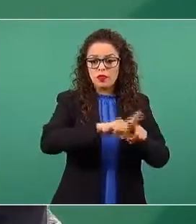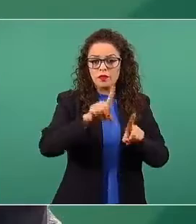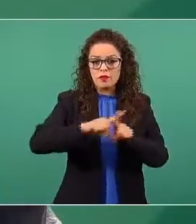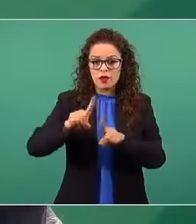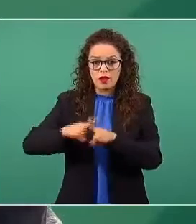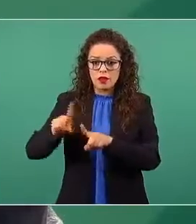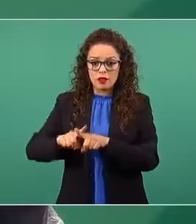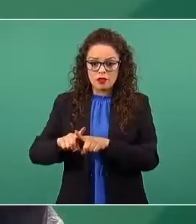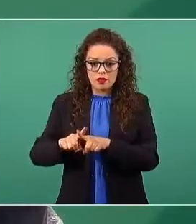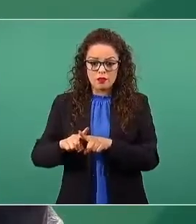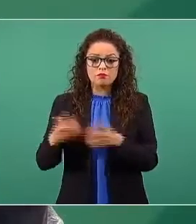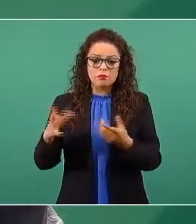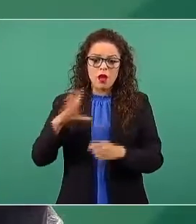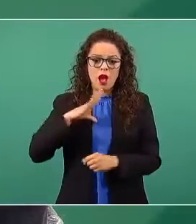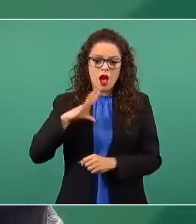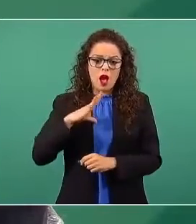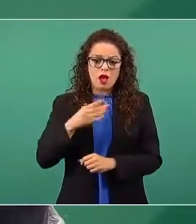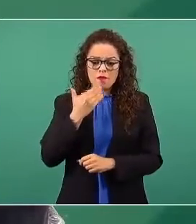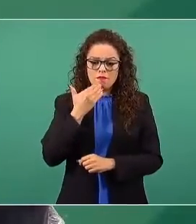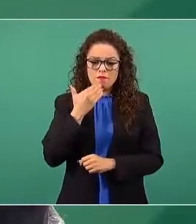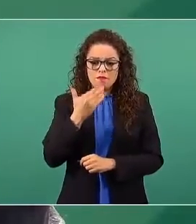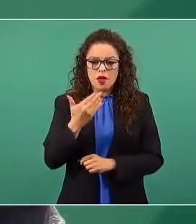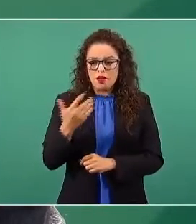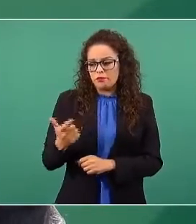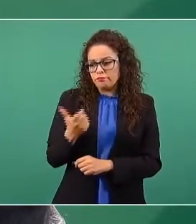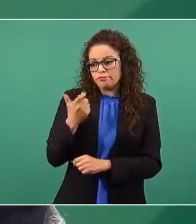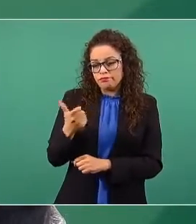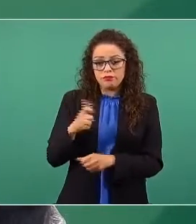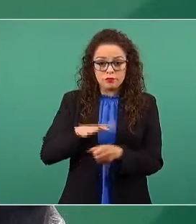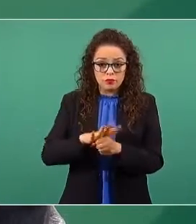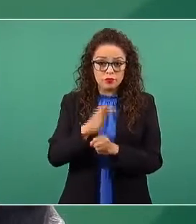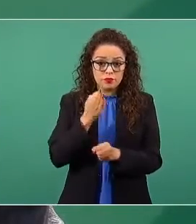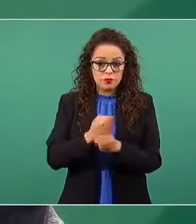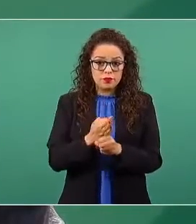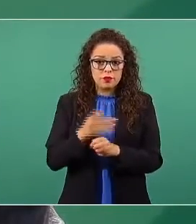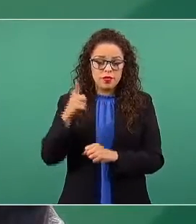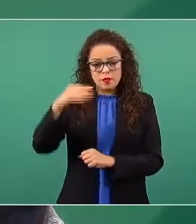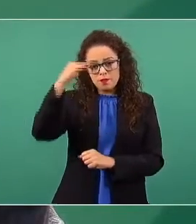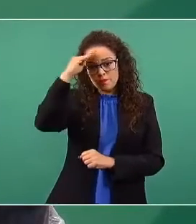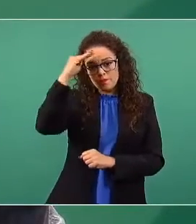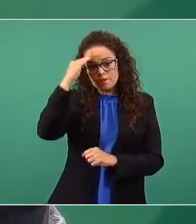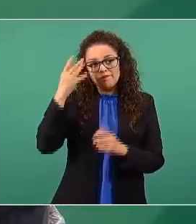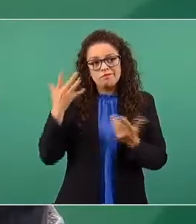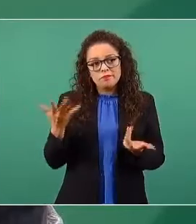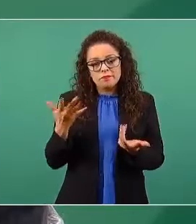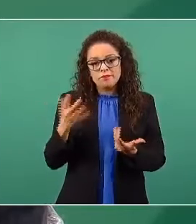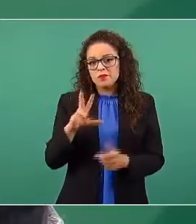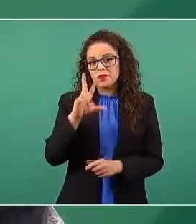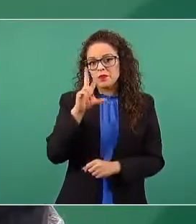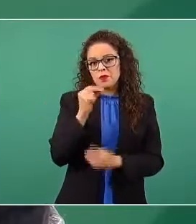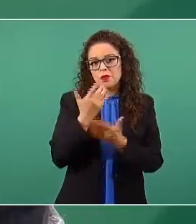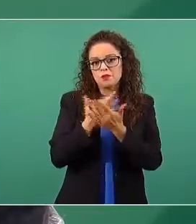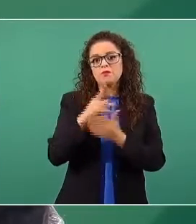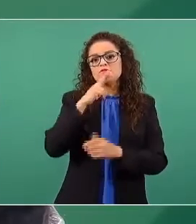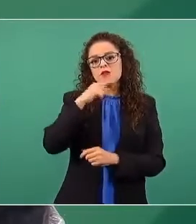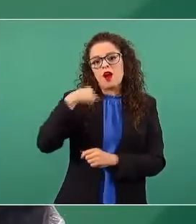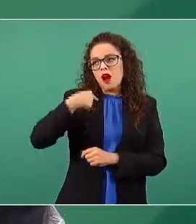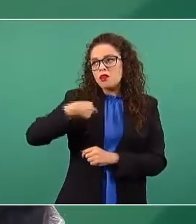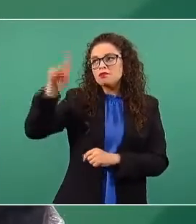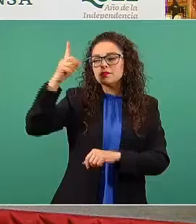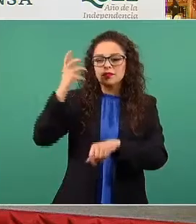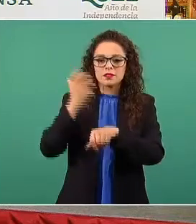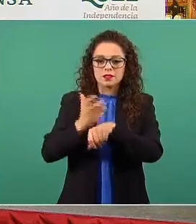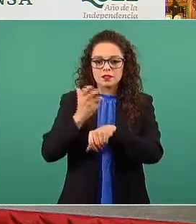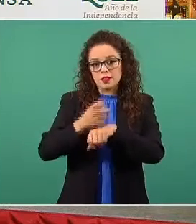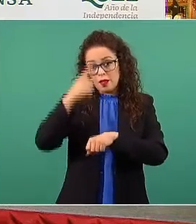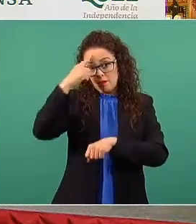país y que tienen suficientes recursos económicos y que han preferido no esperar, sino irse a Estados